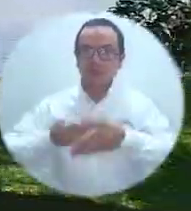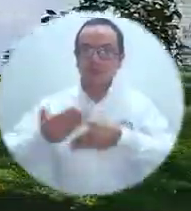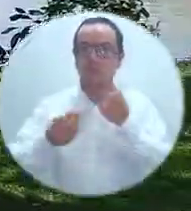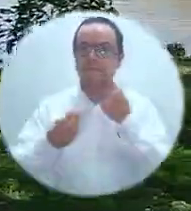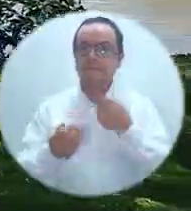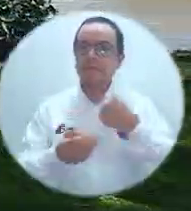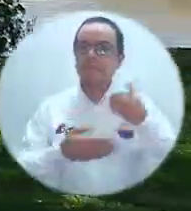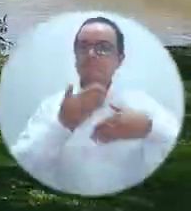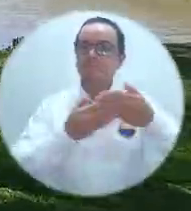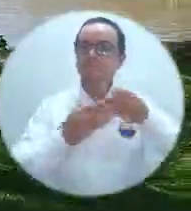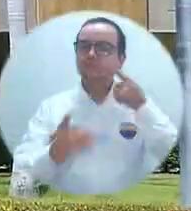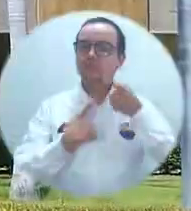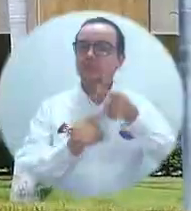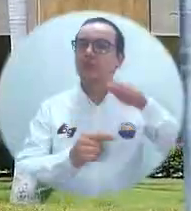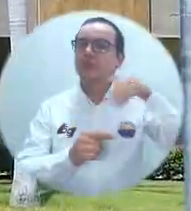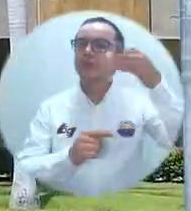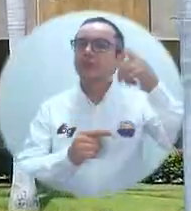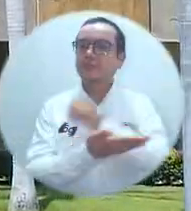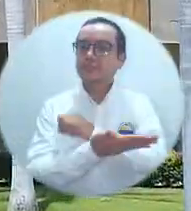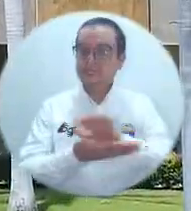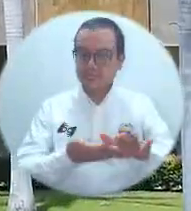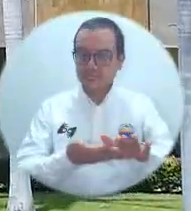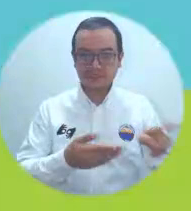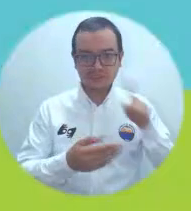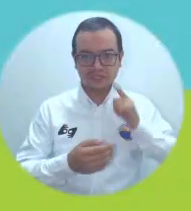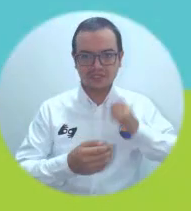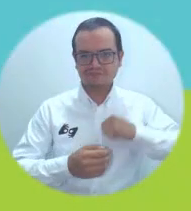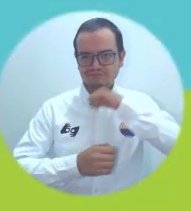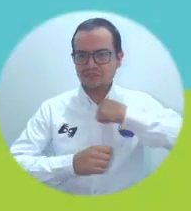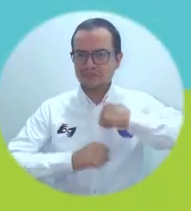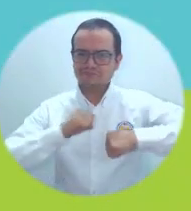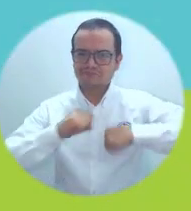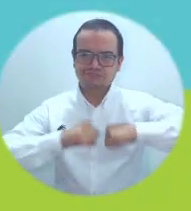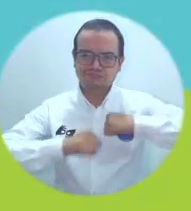se ha trabajado arduamente desde la actual rectoría.